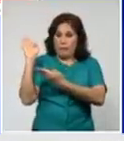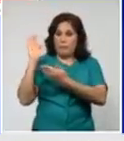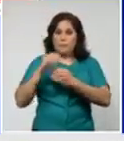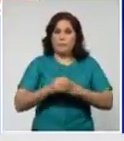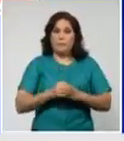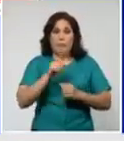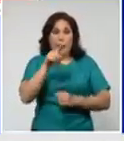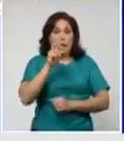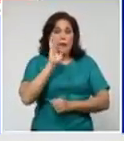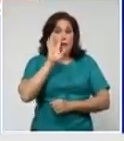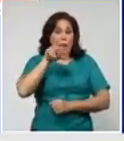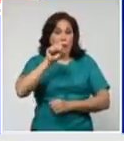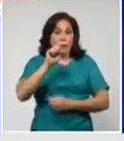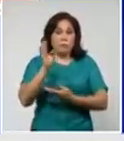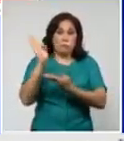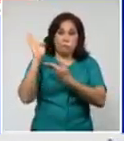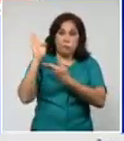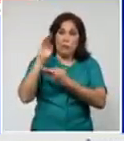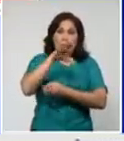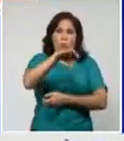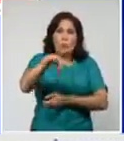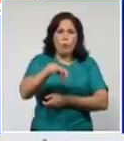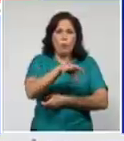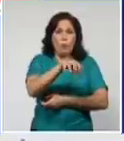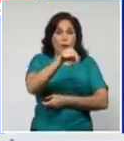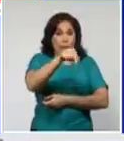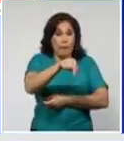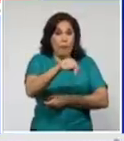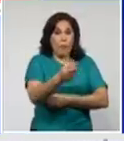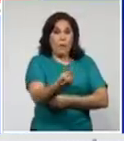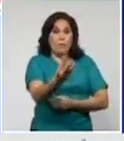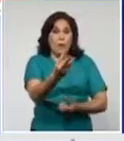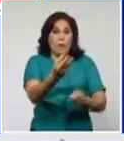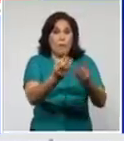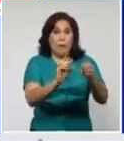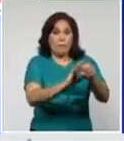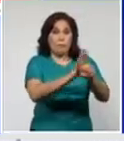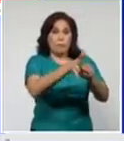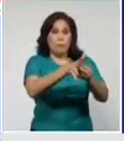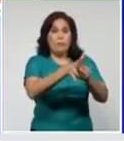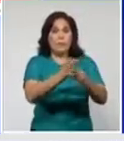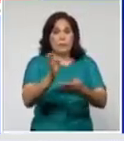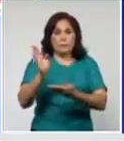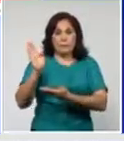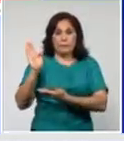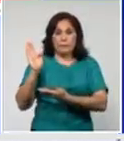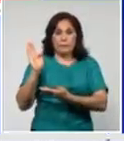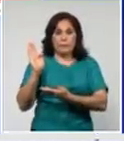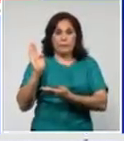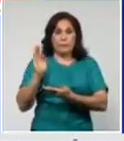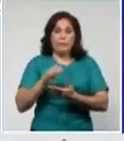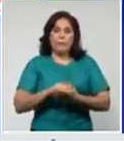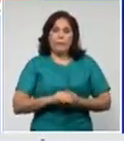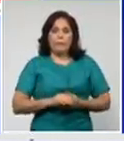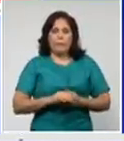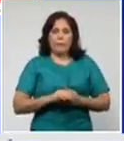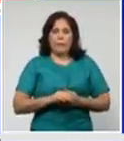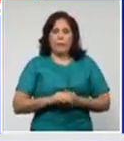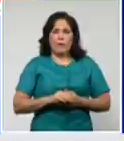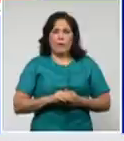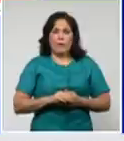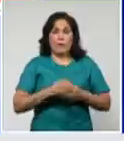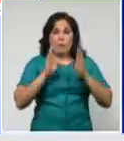ven los territorios donde hoy tenemos casos. Indiscutiblemente, como vamos a ver a continuación, concentrados